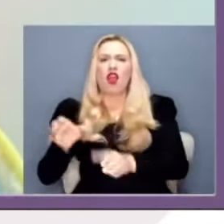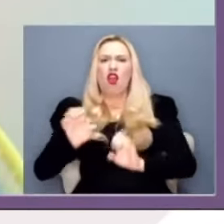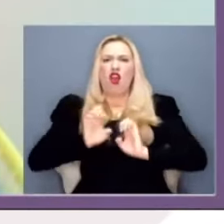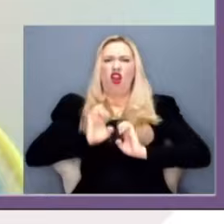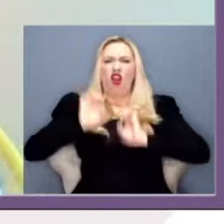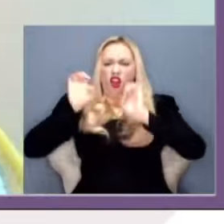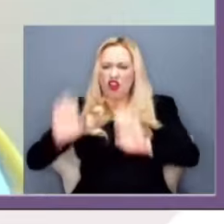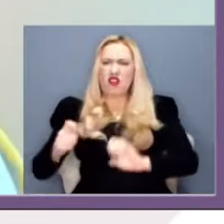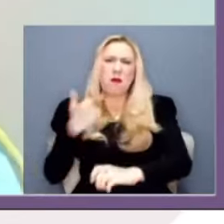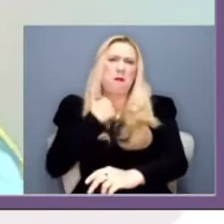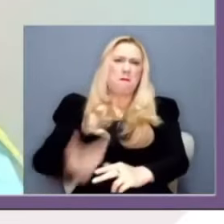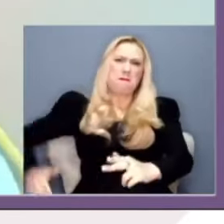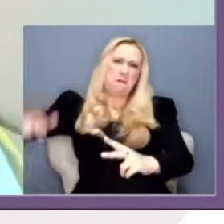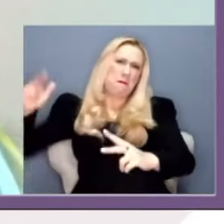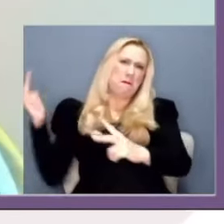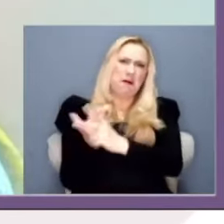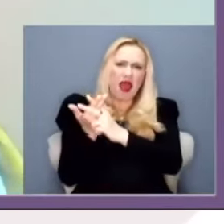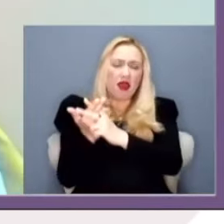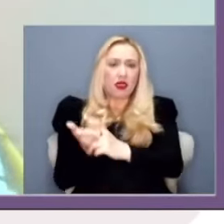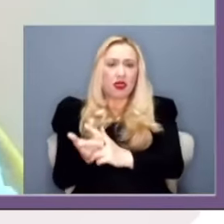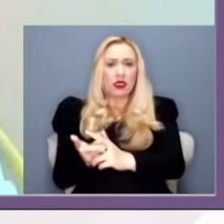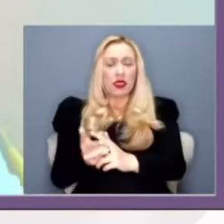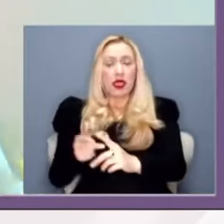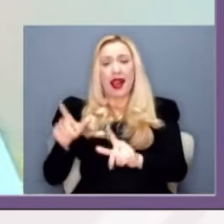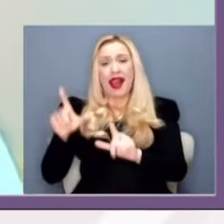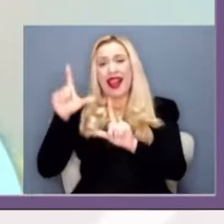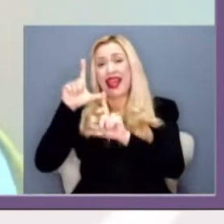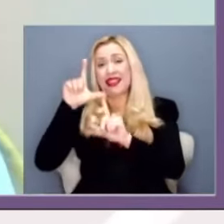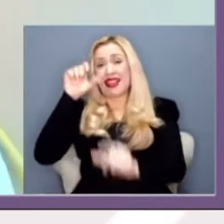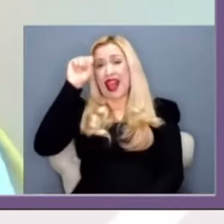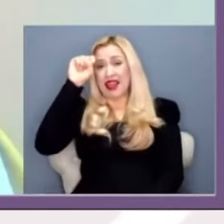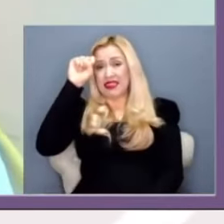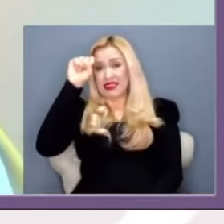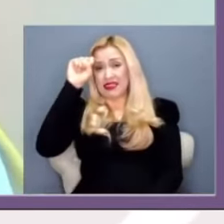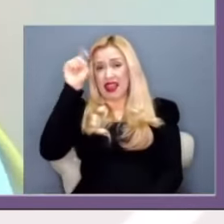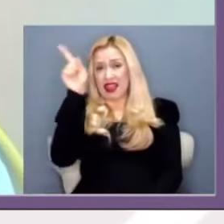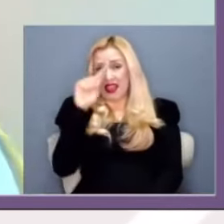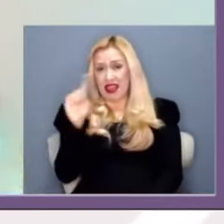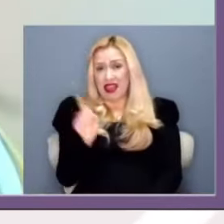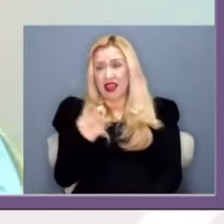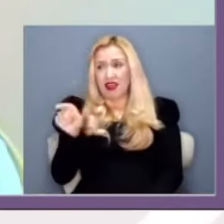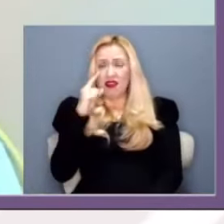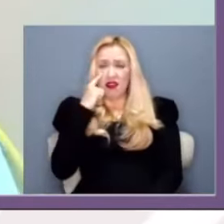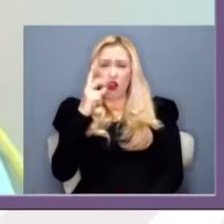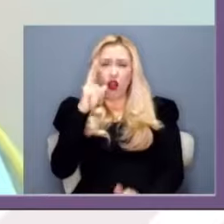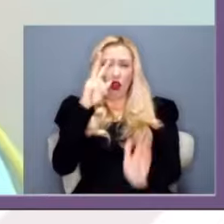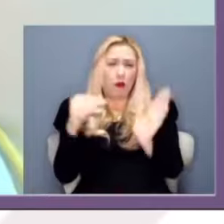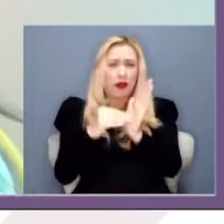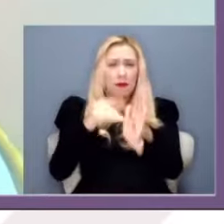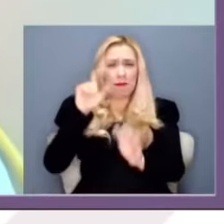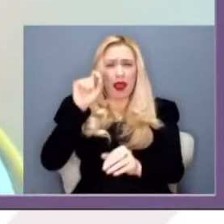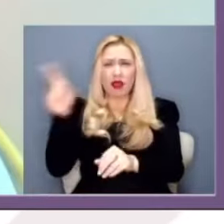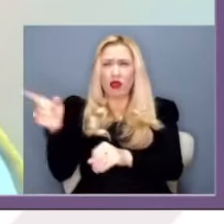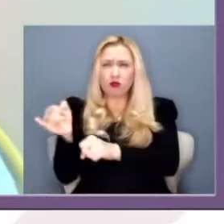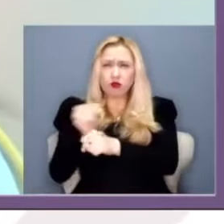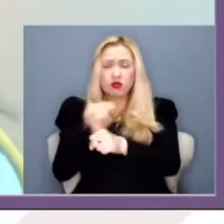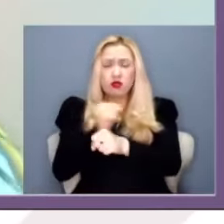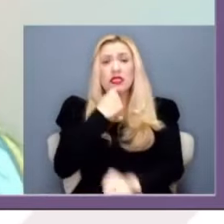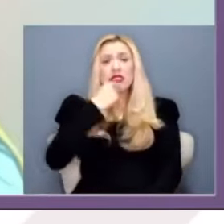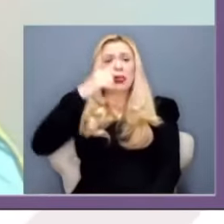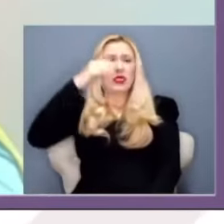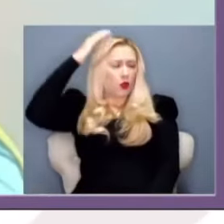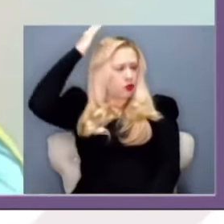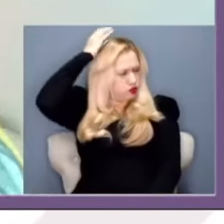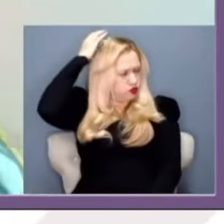me gustaría mencionar que el informe de letra S sobre crímenes de odio indica que el 2020 fue uno de los años más violentos para la